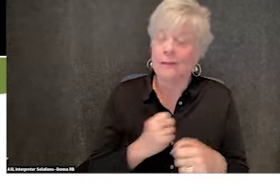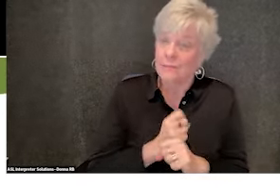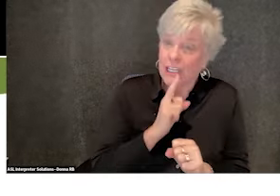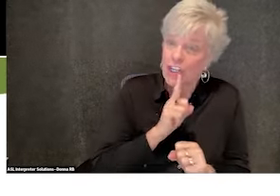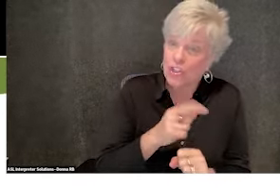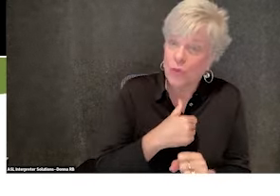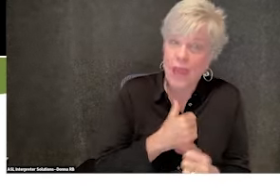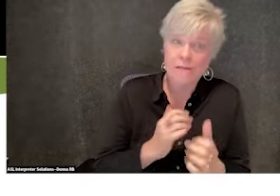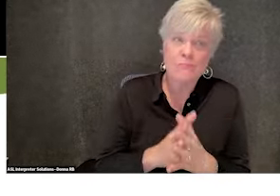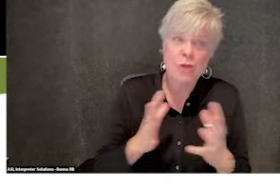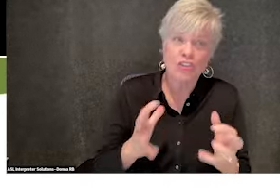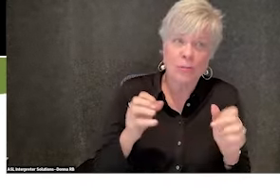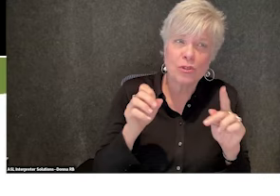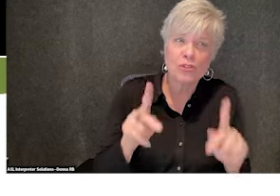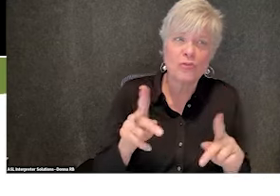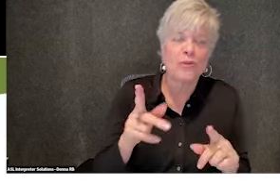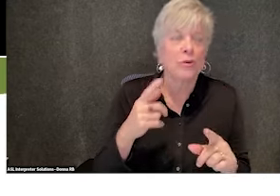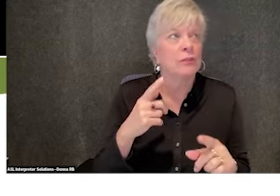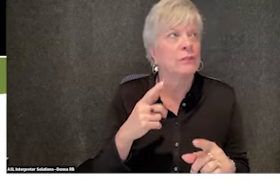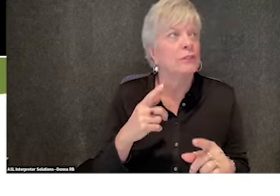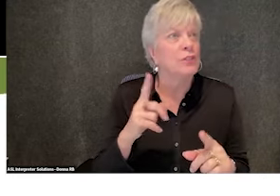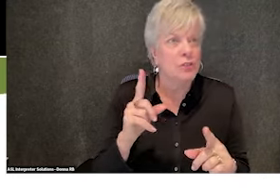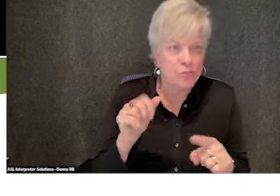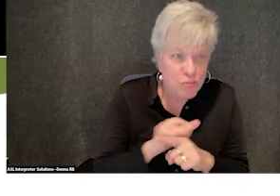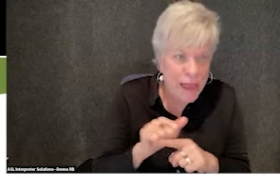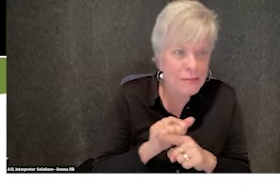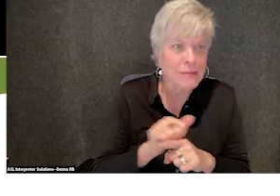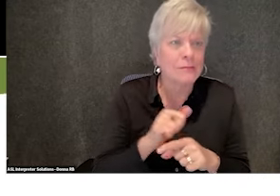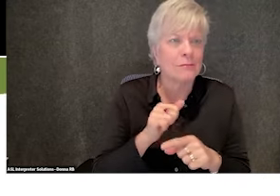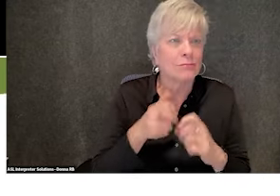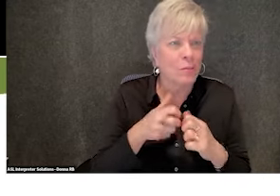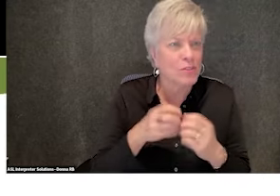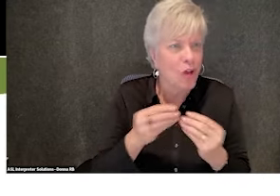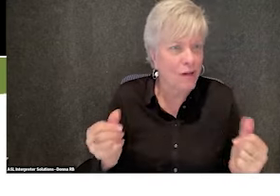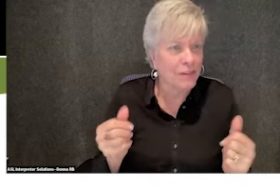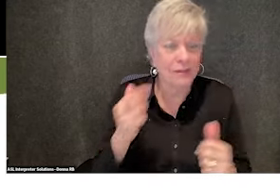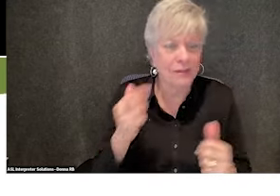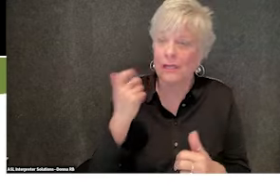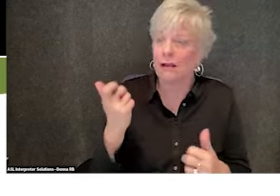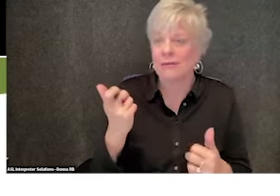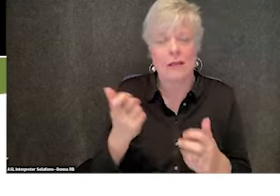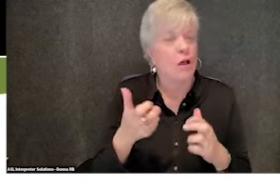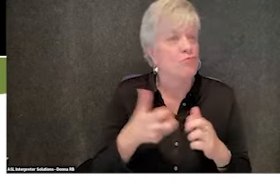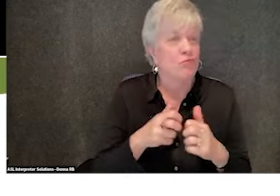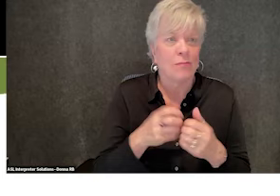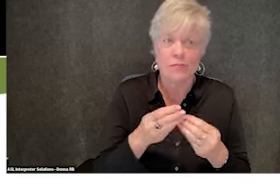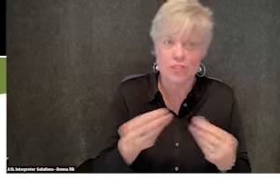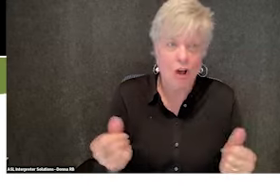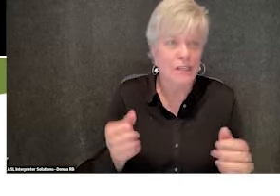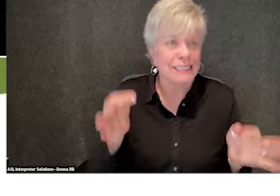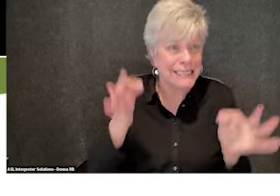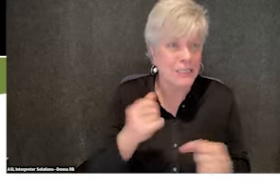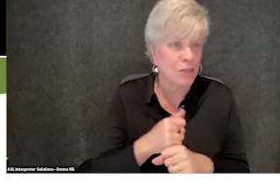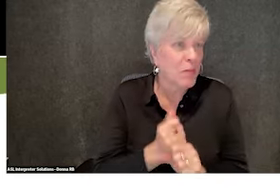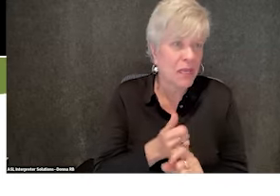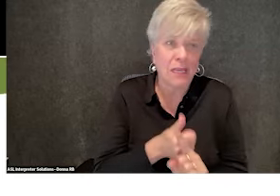mejorar. O sea, ¿alguien aquí ha cometido un error alguna vez? O sea, no quiero que todos levanten